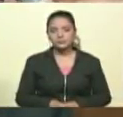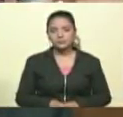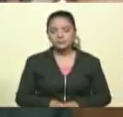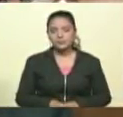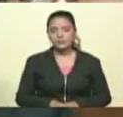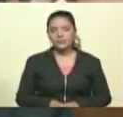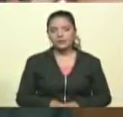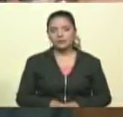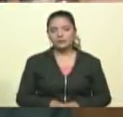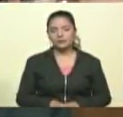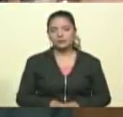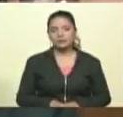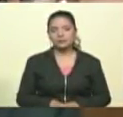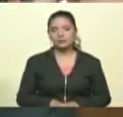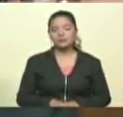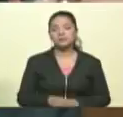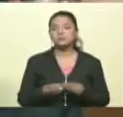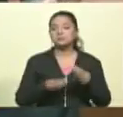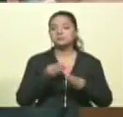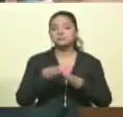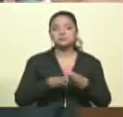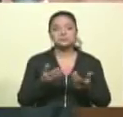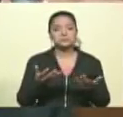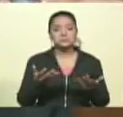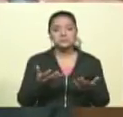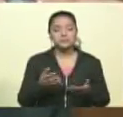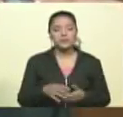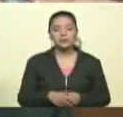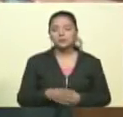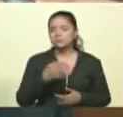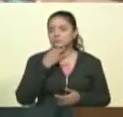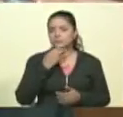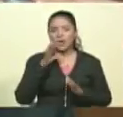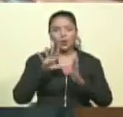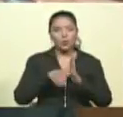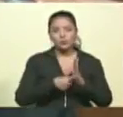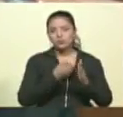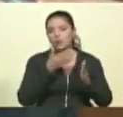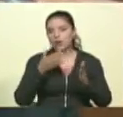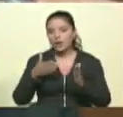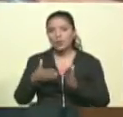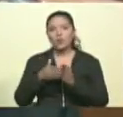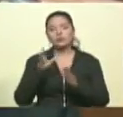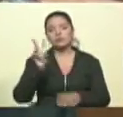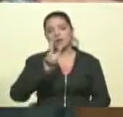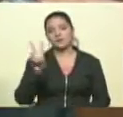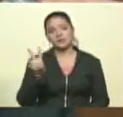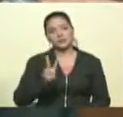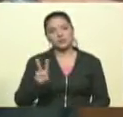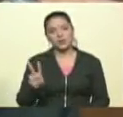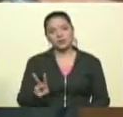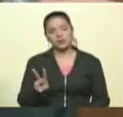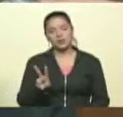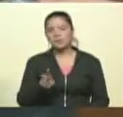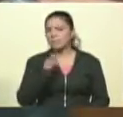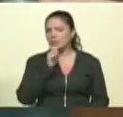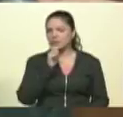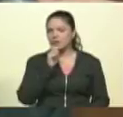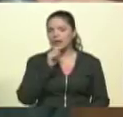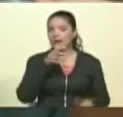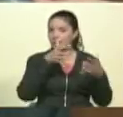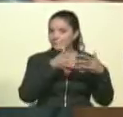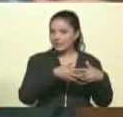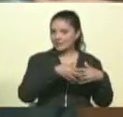vamos a decirlo así, gerentes que cometieron actos de corrupción en contra de Venezuela por parte de Odebrecht. Él